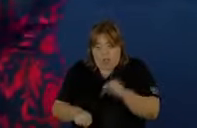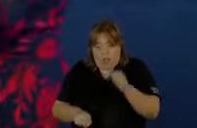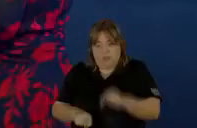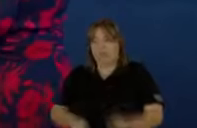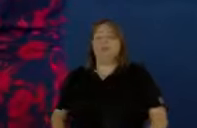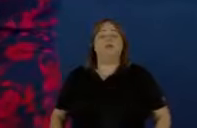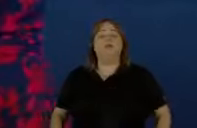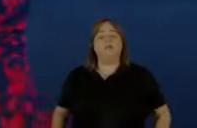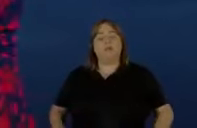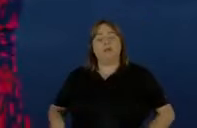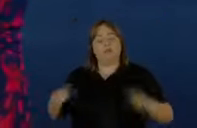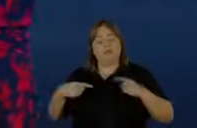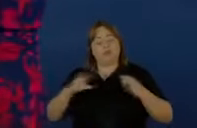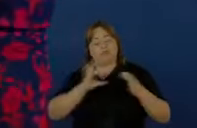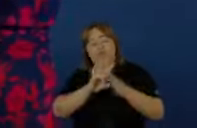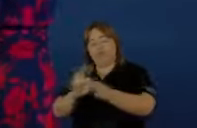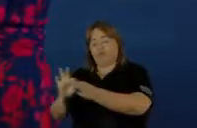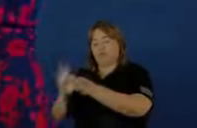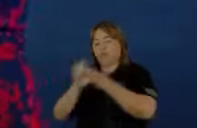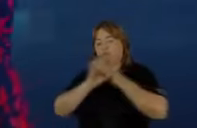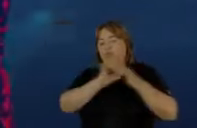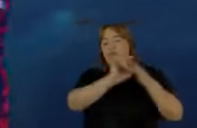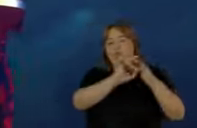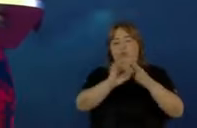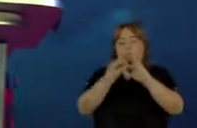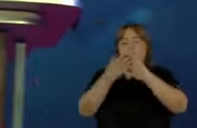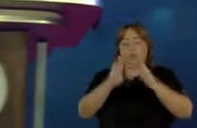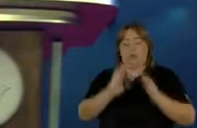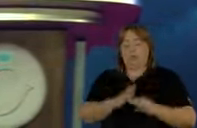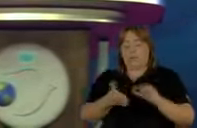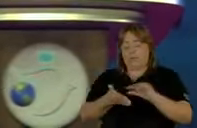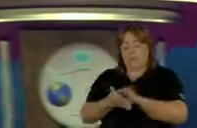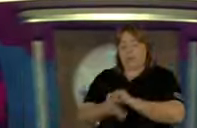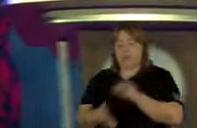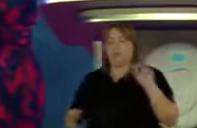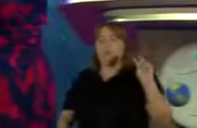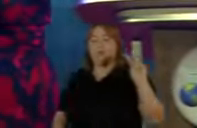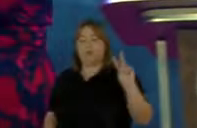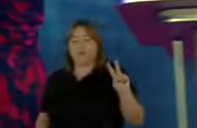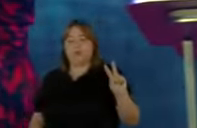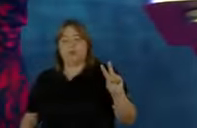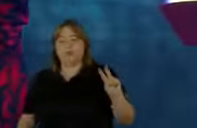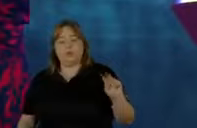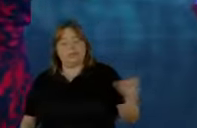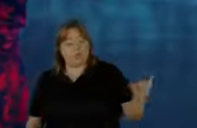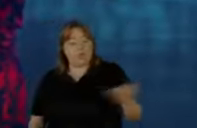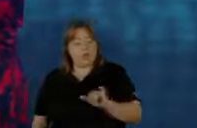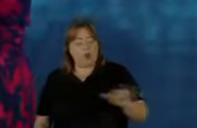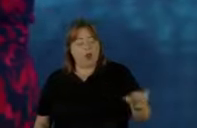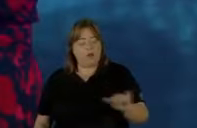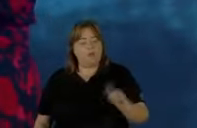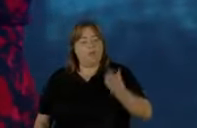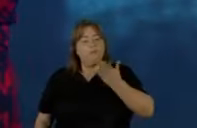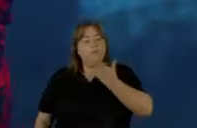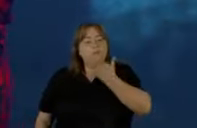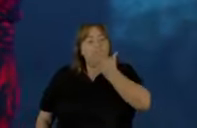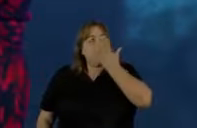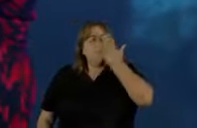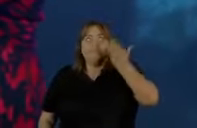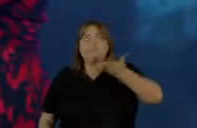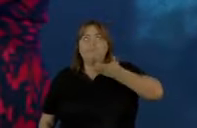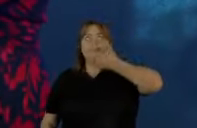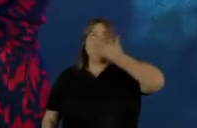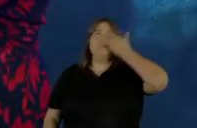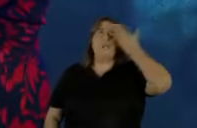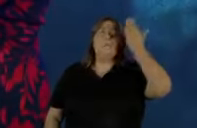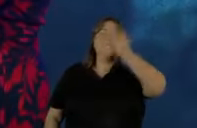Habitar los hermanos juntos en armonía. Gloria a Dios. Verso 2. Es como el buen óleo, no cualquier óleo, el